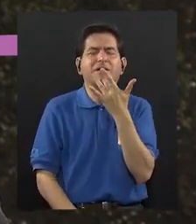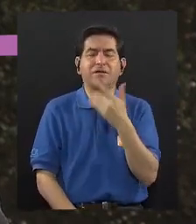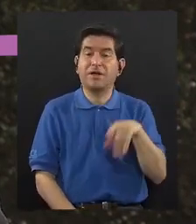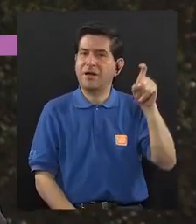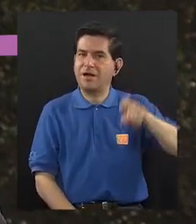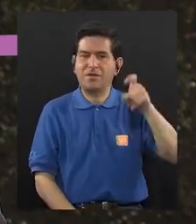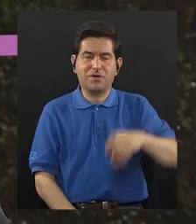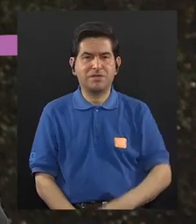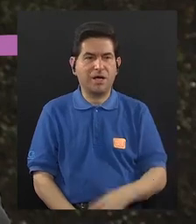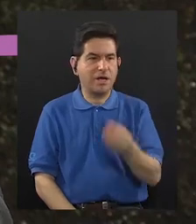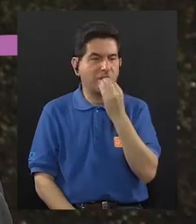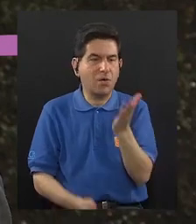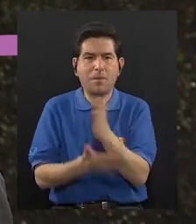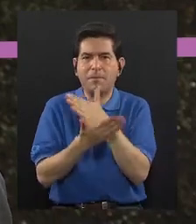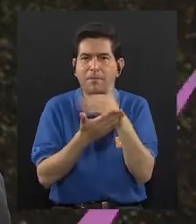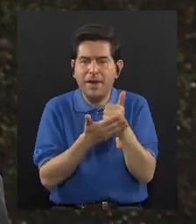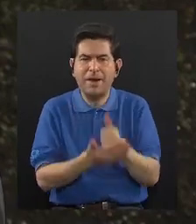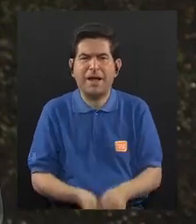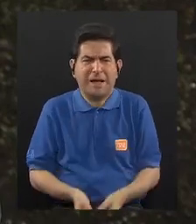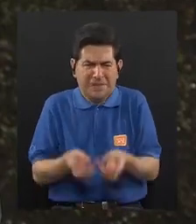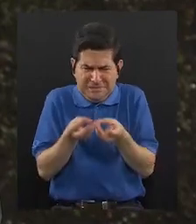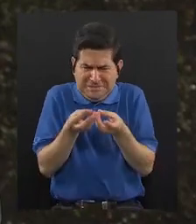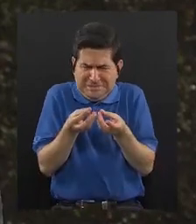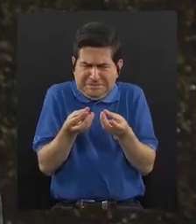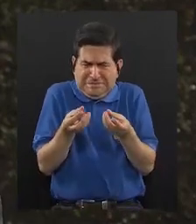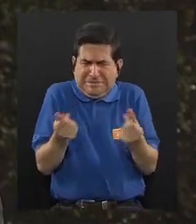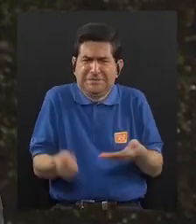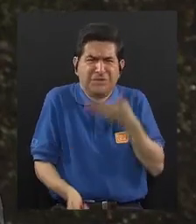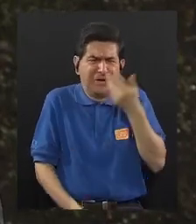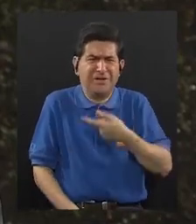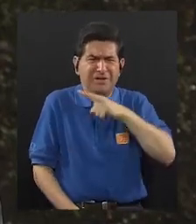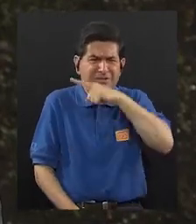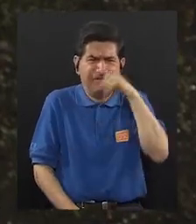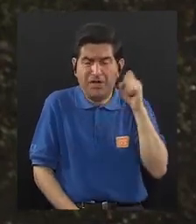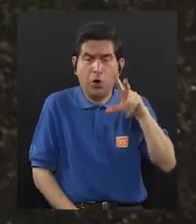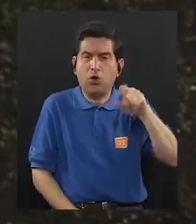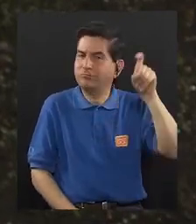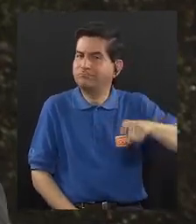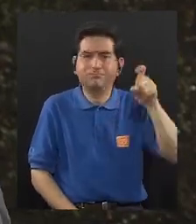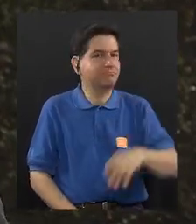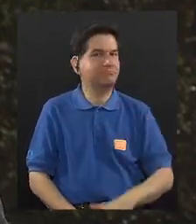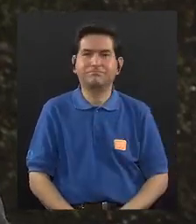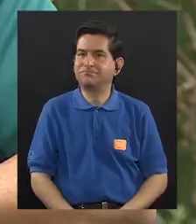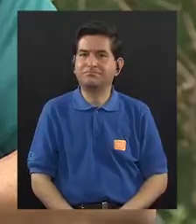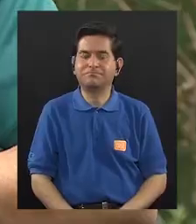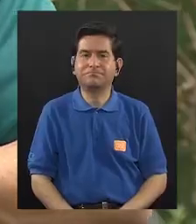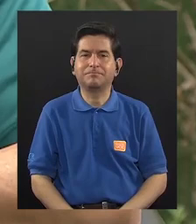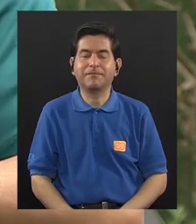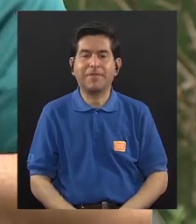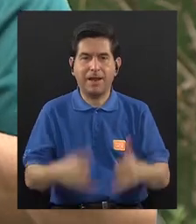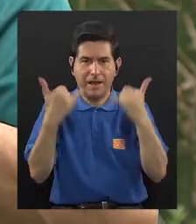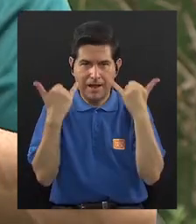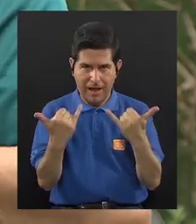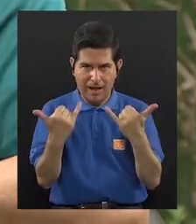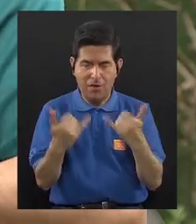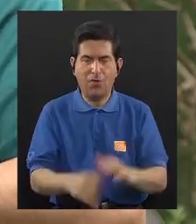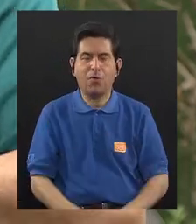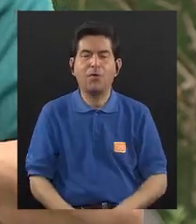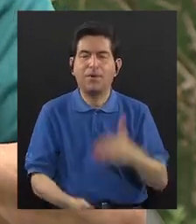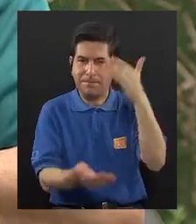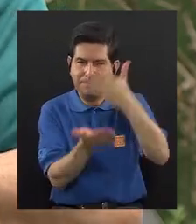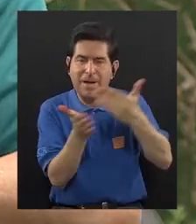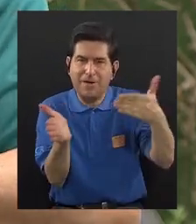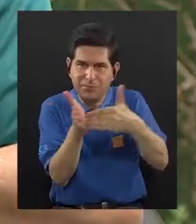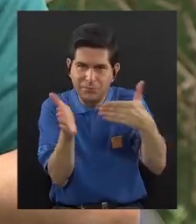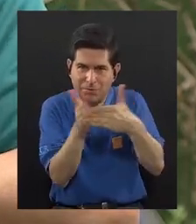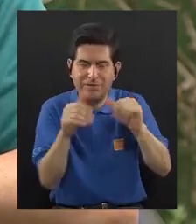no necesariamente que se comió algo que estaba en descomposición o que obliga feo no necesariamente y normal vamos a hacer aquí pues